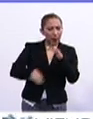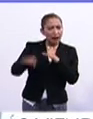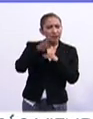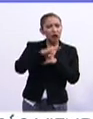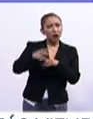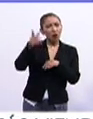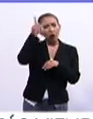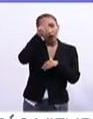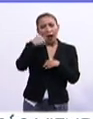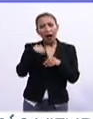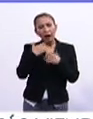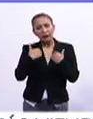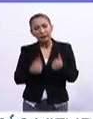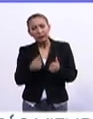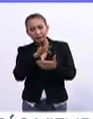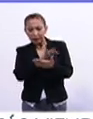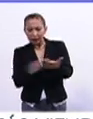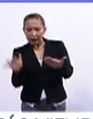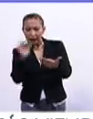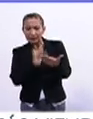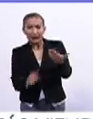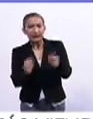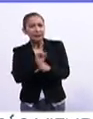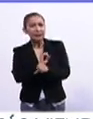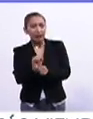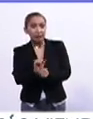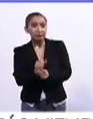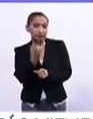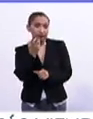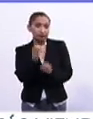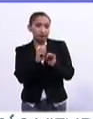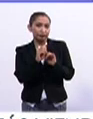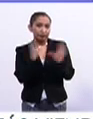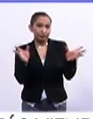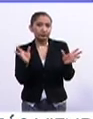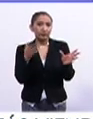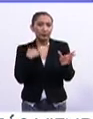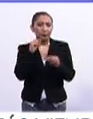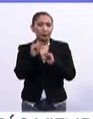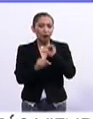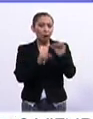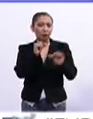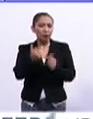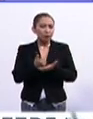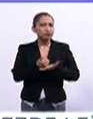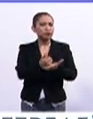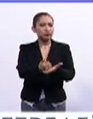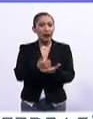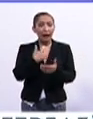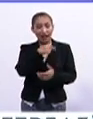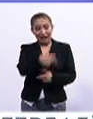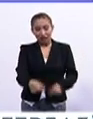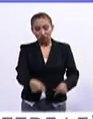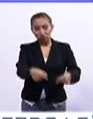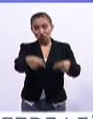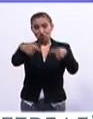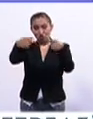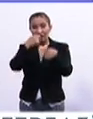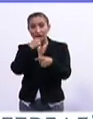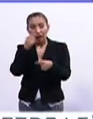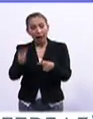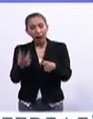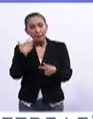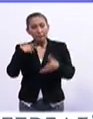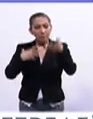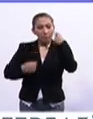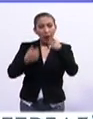básico hasta la comprensión de textos simples. Y esto, por supuesto, nos irá potenciando a las generaciones más jóvenes a